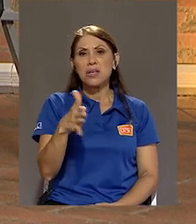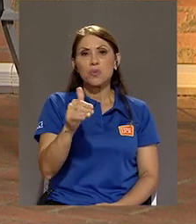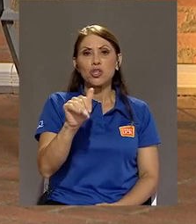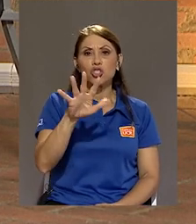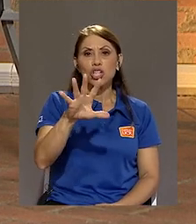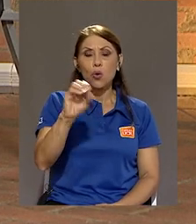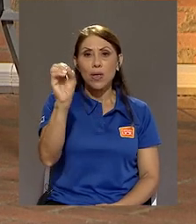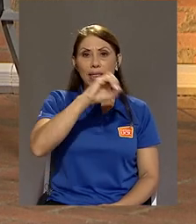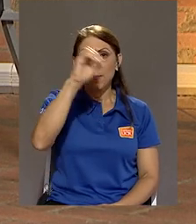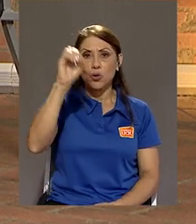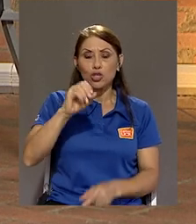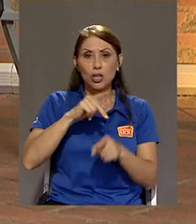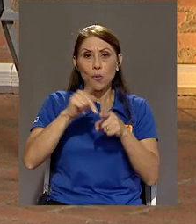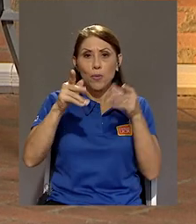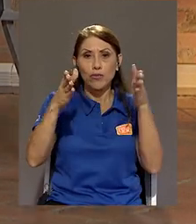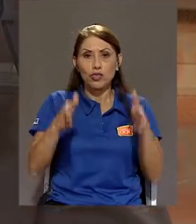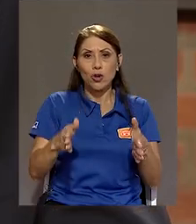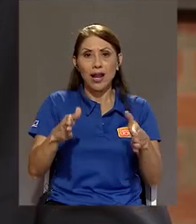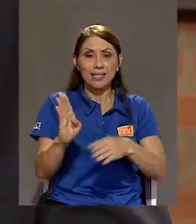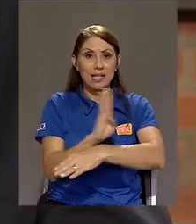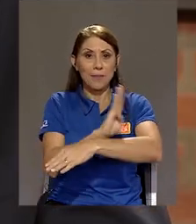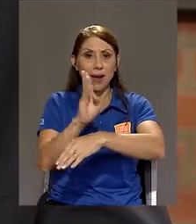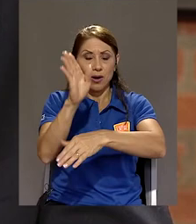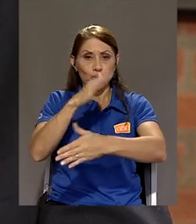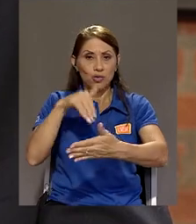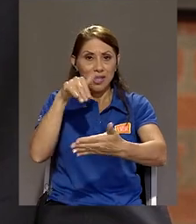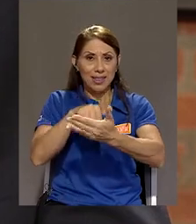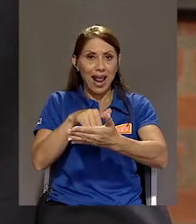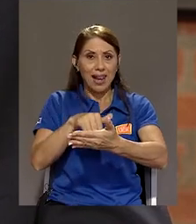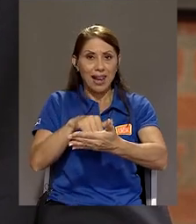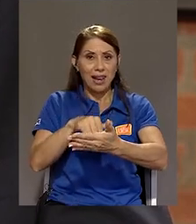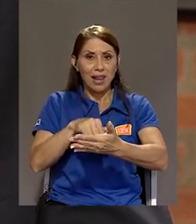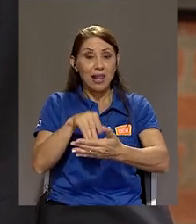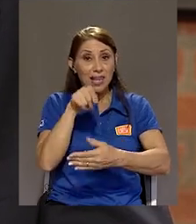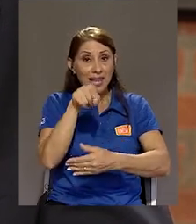ahí, de los profesionales del Banco Central, que es un sitio